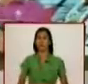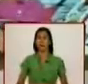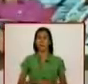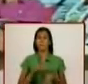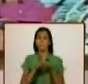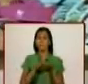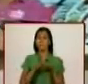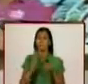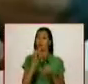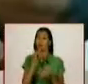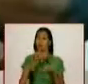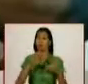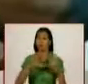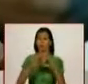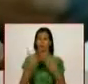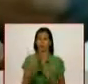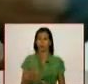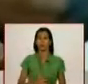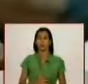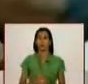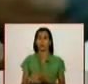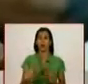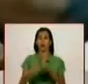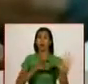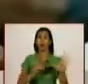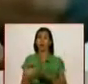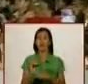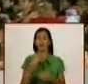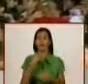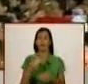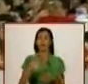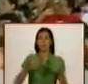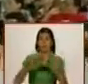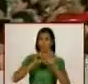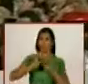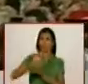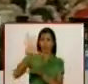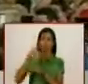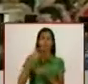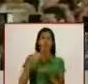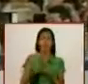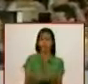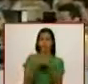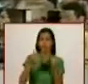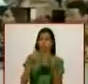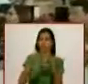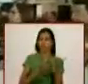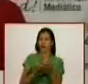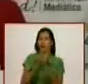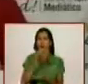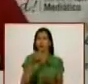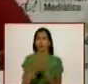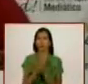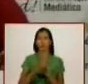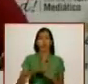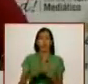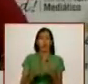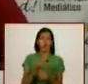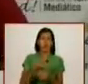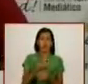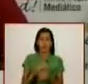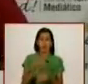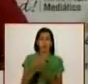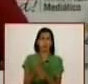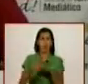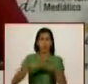entregará 80 proyectores que permitirán la difusión de 14 documentales relativos a los logros alcanzados por el gobierno bolivariano. Con